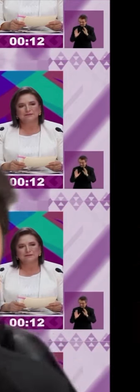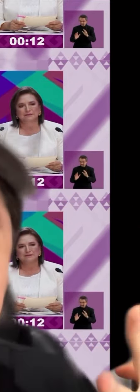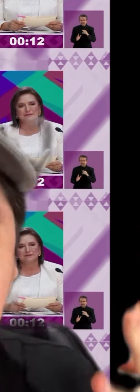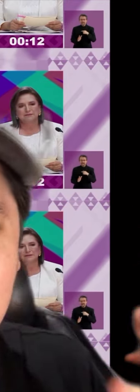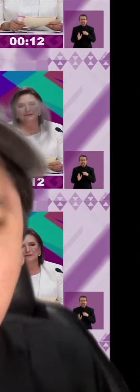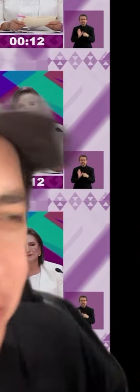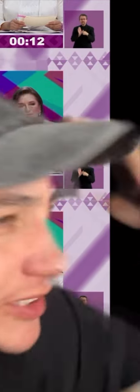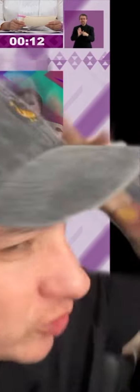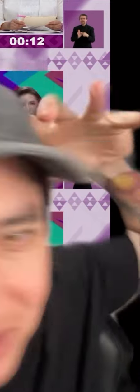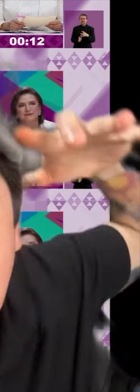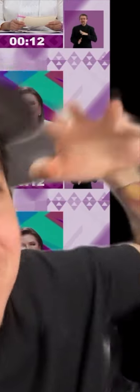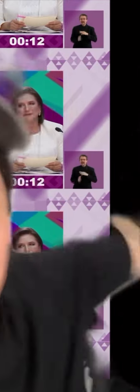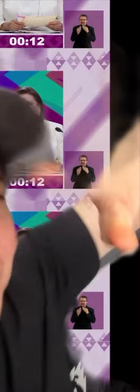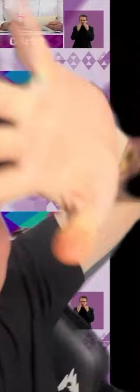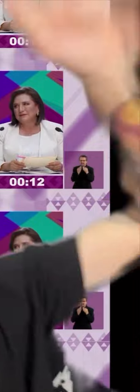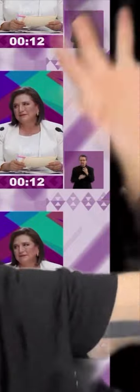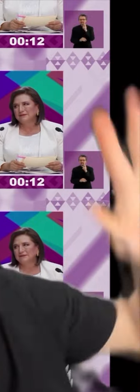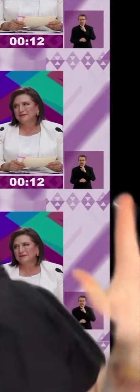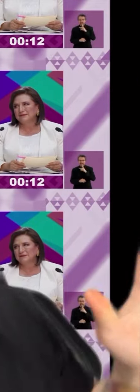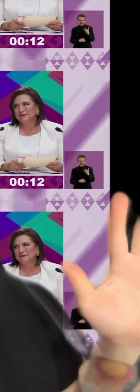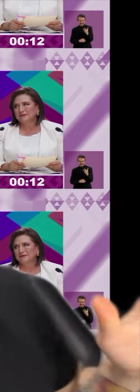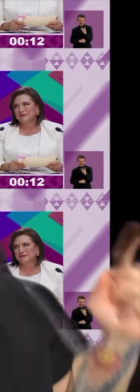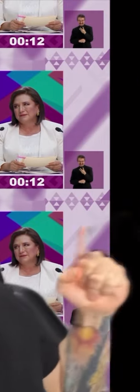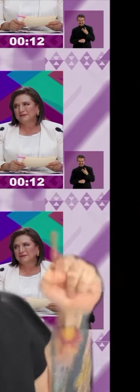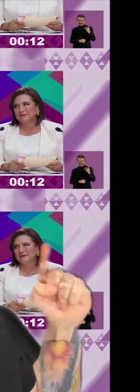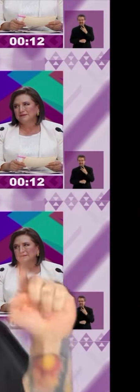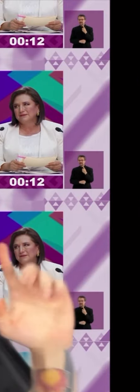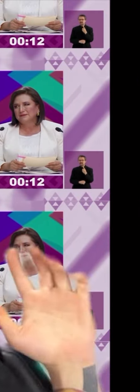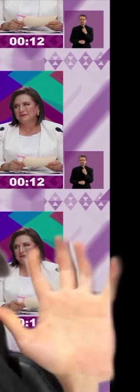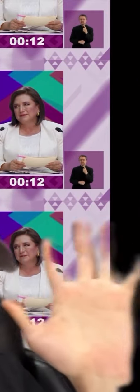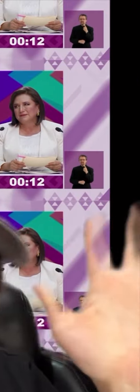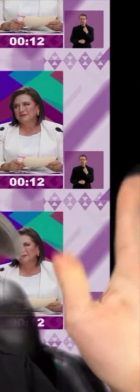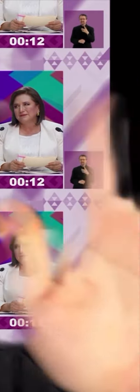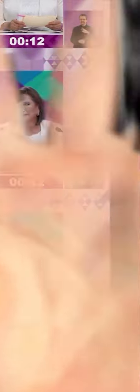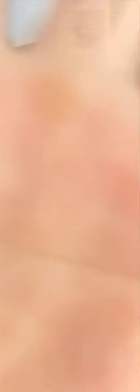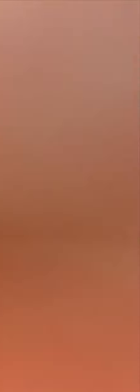Tigre de la Cuarta Transformación y de todo el rollo del presidencial. Nos vemos, bye.